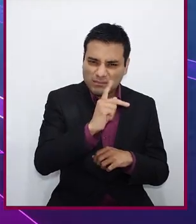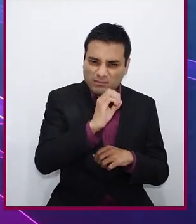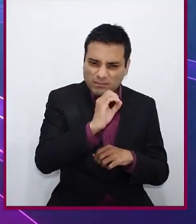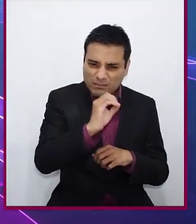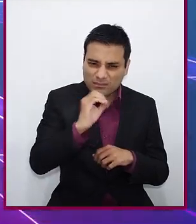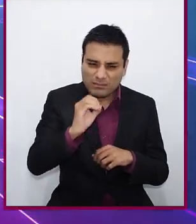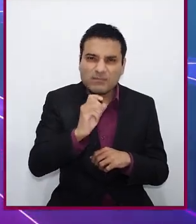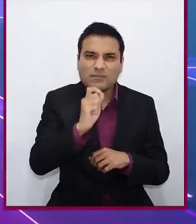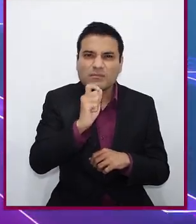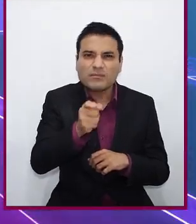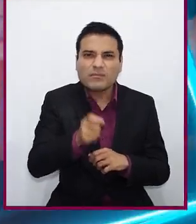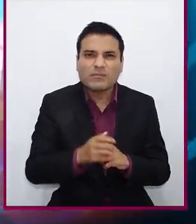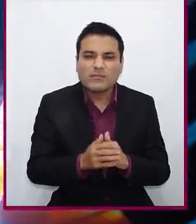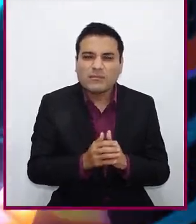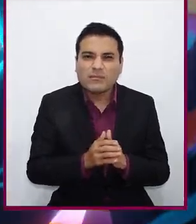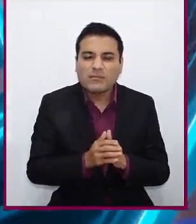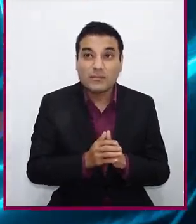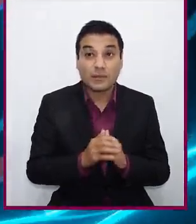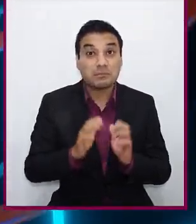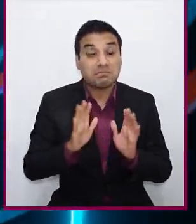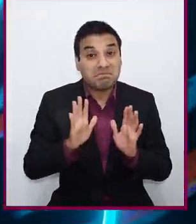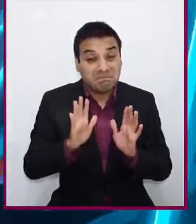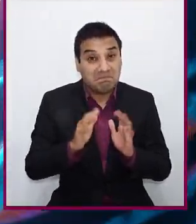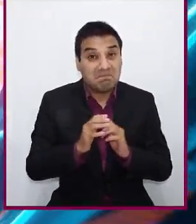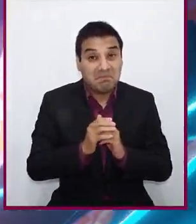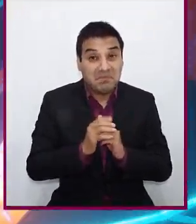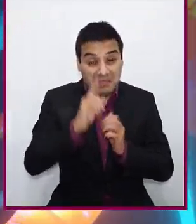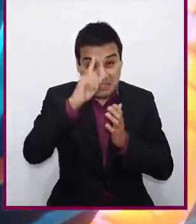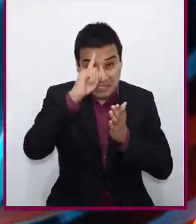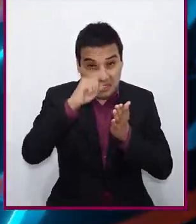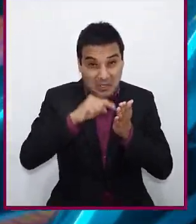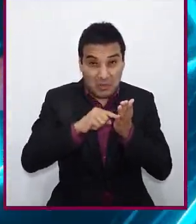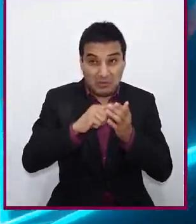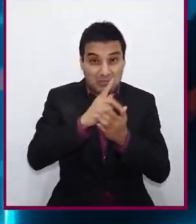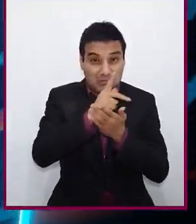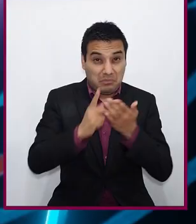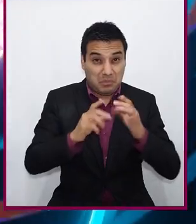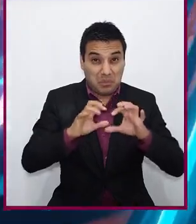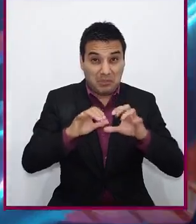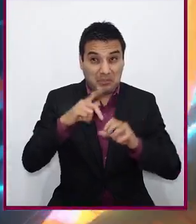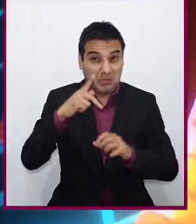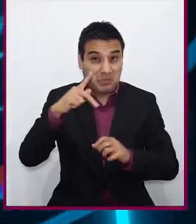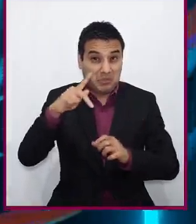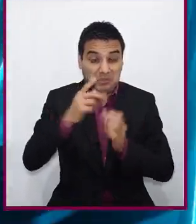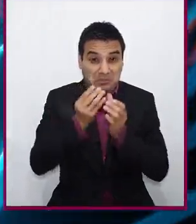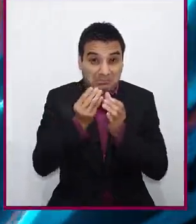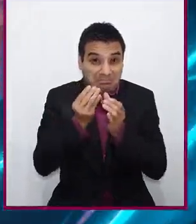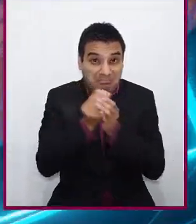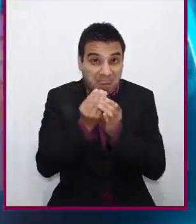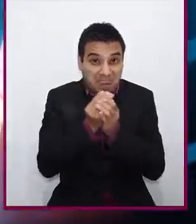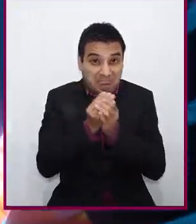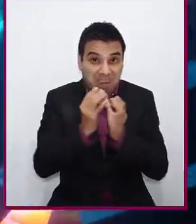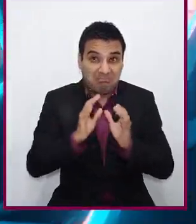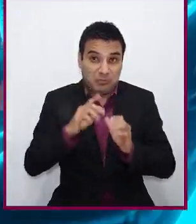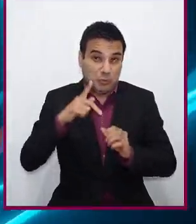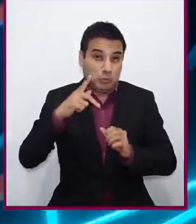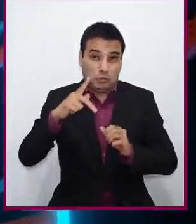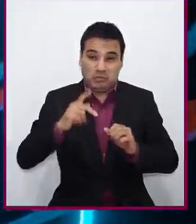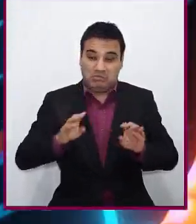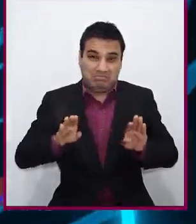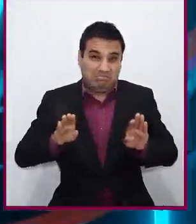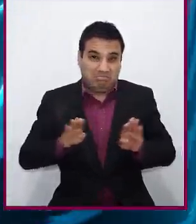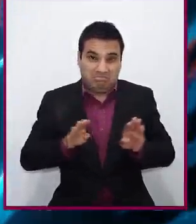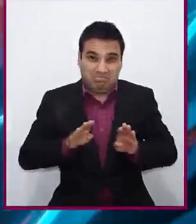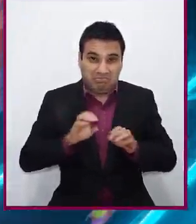p axel lo que yo sé es que es un paradigma de la programación o sea un estilo una forma